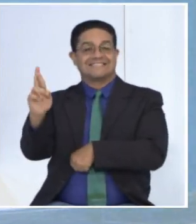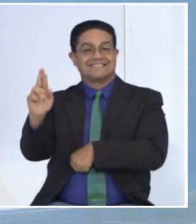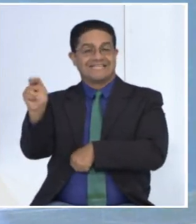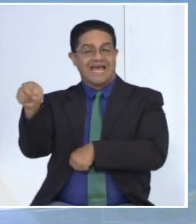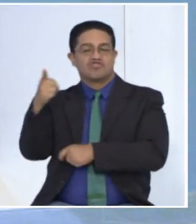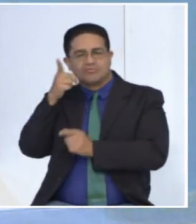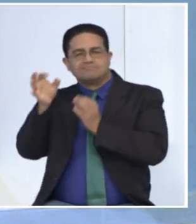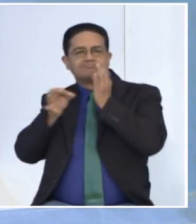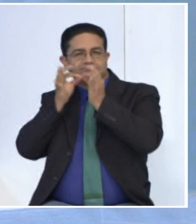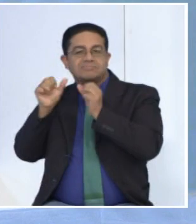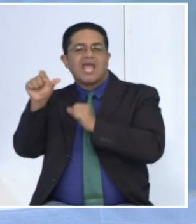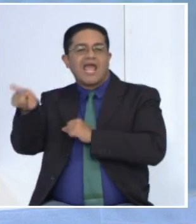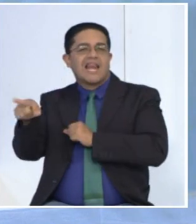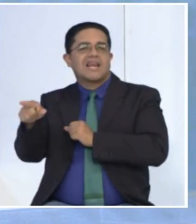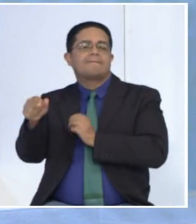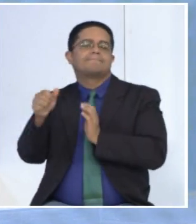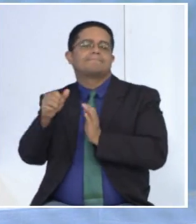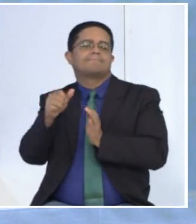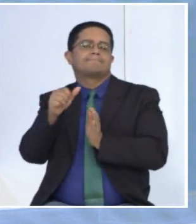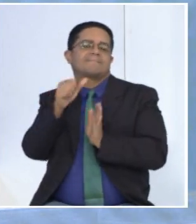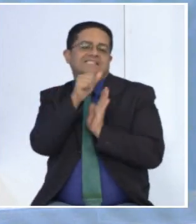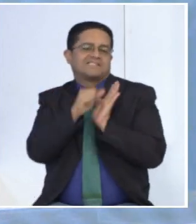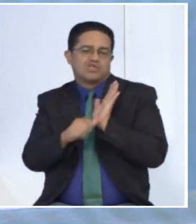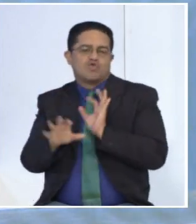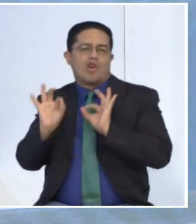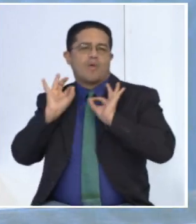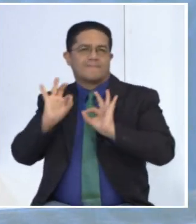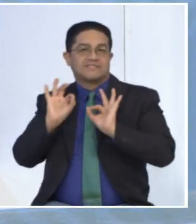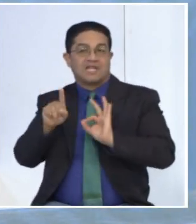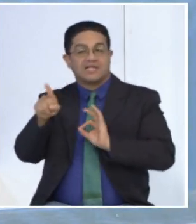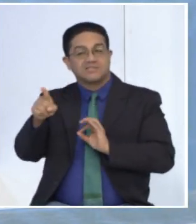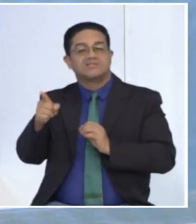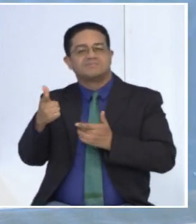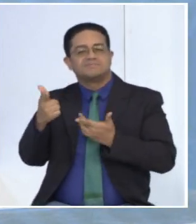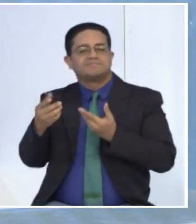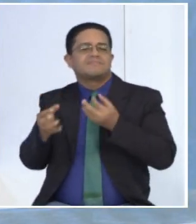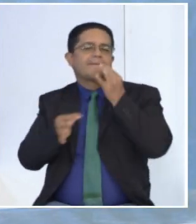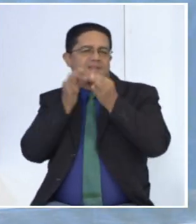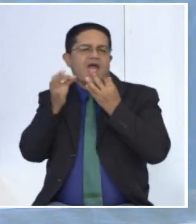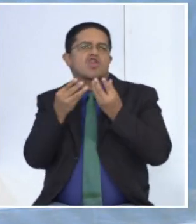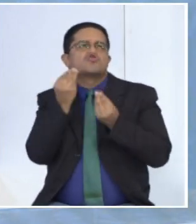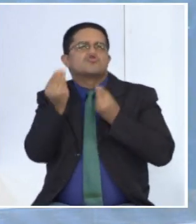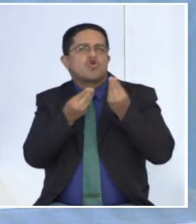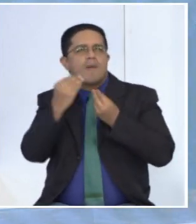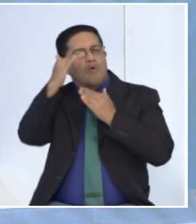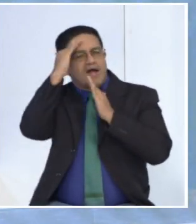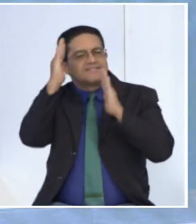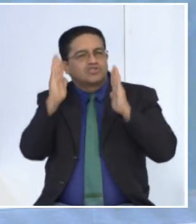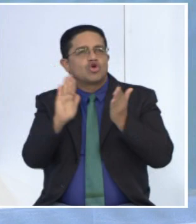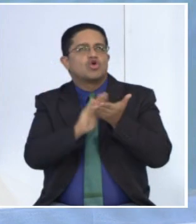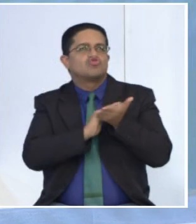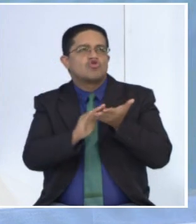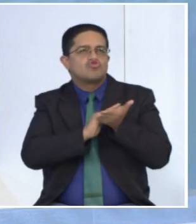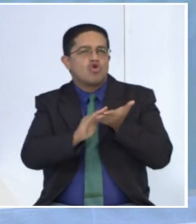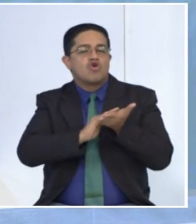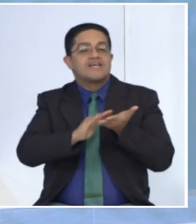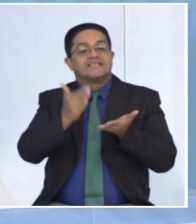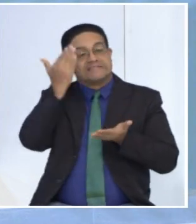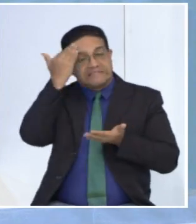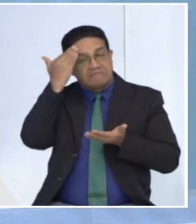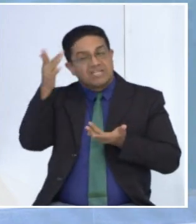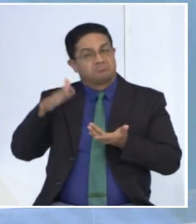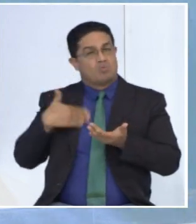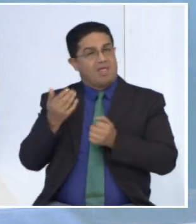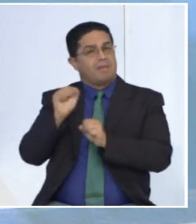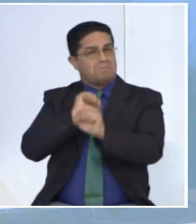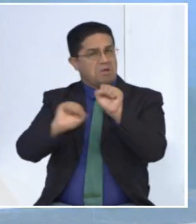este tema. Él es cirujano cardiovascular y vamos a hablar sobre el abordaje y las soluciones para estos pacientes y además saber si esto se puede